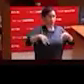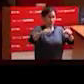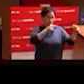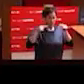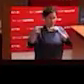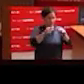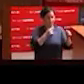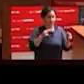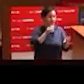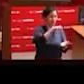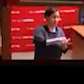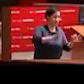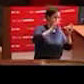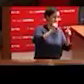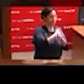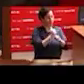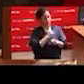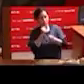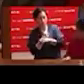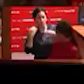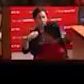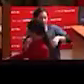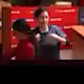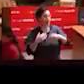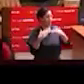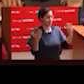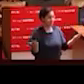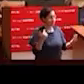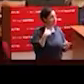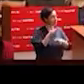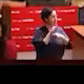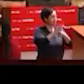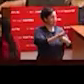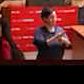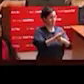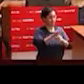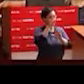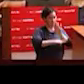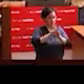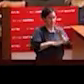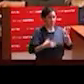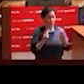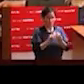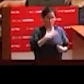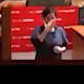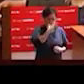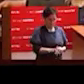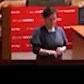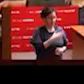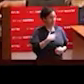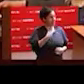entre centros especiales de empleo empleo ordinario bueno Nosotros hemos presentado y aquí el programa juntos somos capaces es el modelo en el que